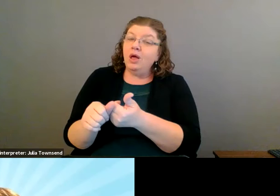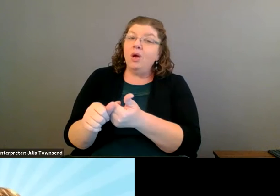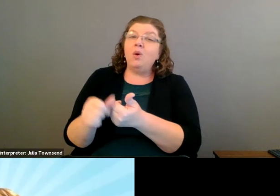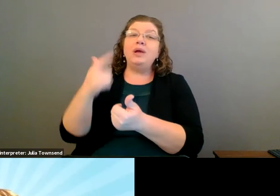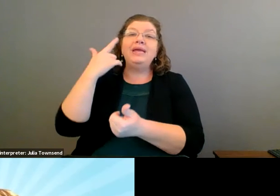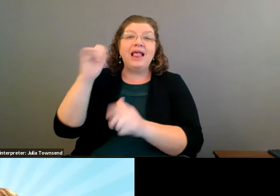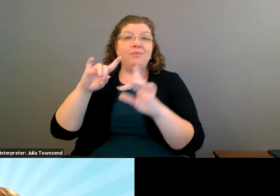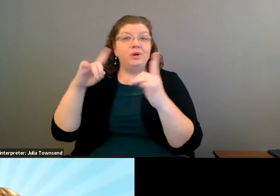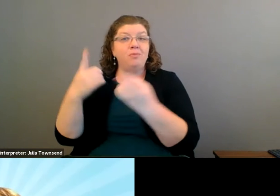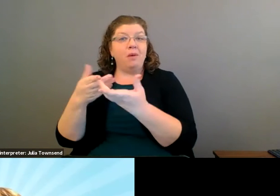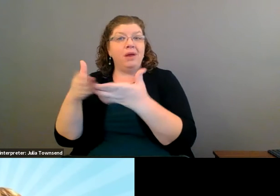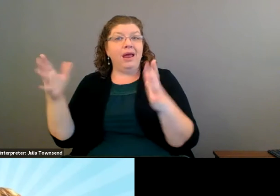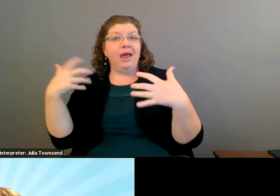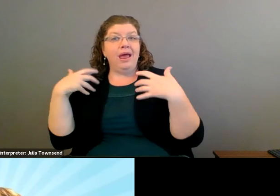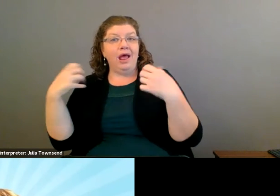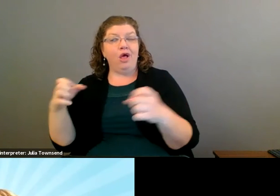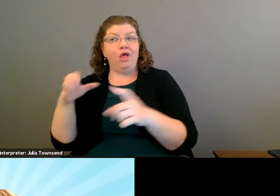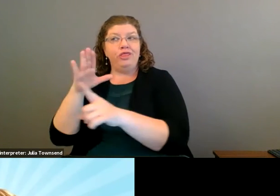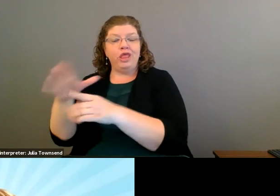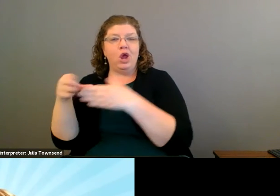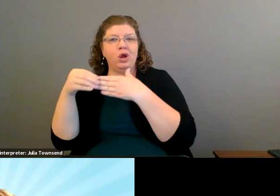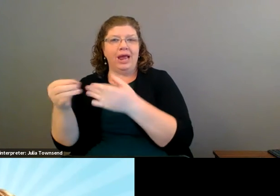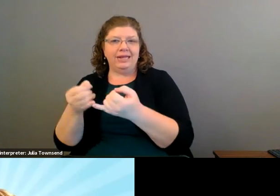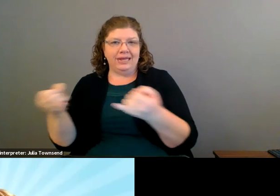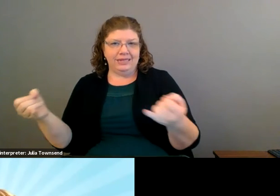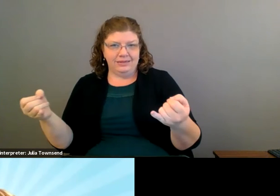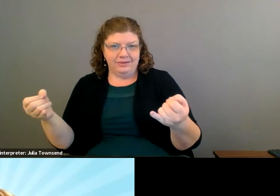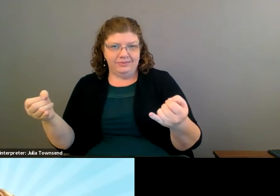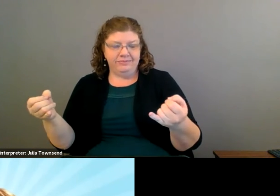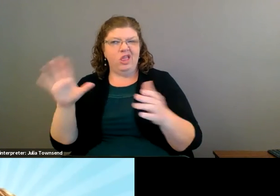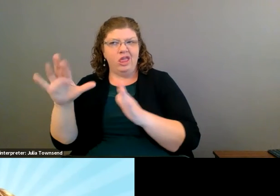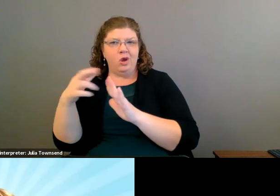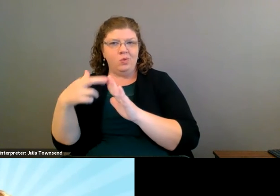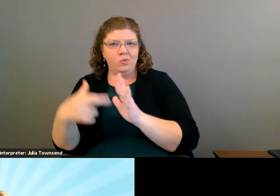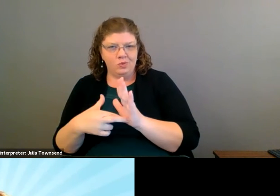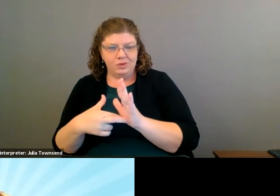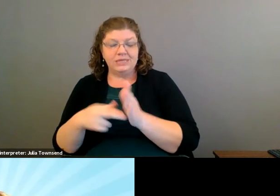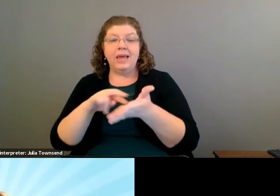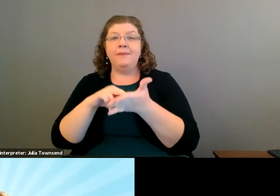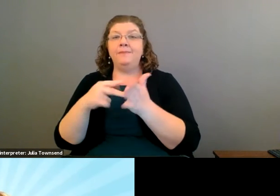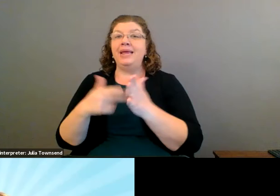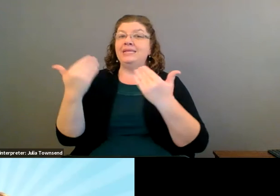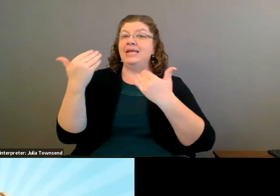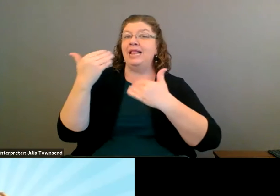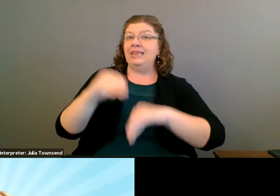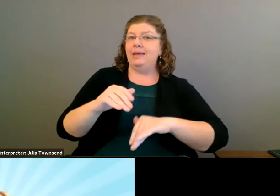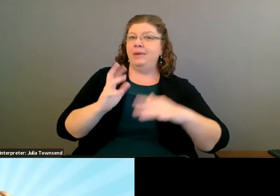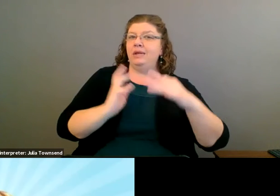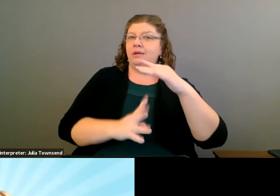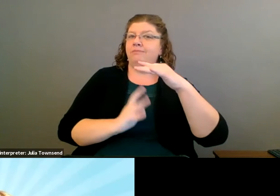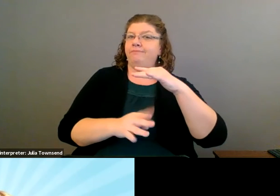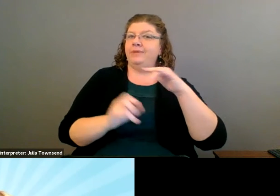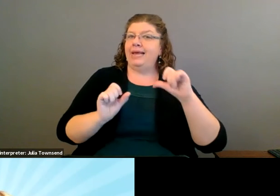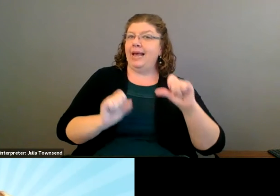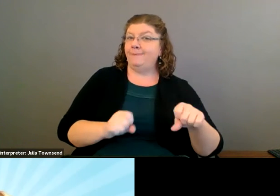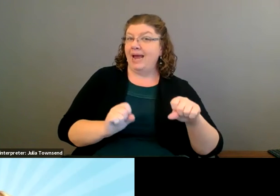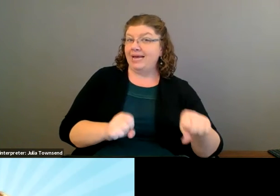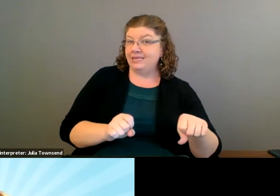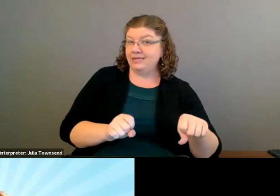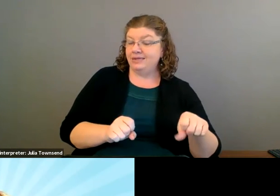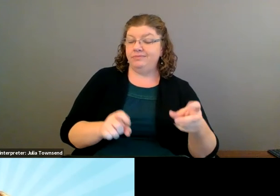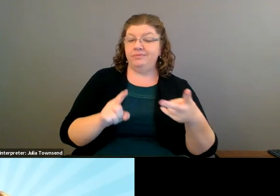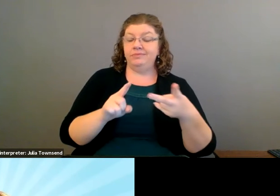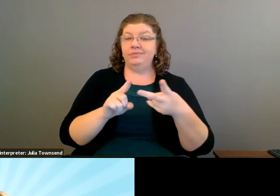las directrices del Departamento de Salud Pública de California, lo que significa que tienen capacidad limitada. Y para tener más personas y